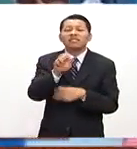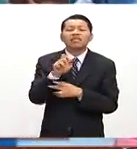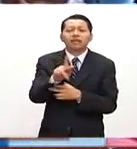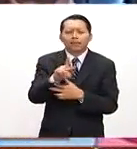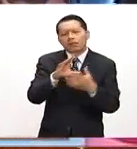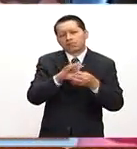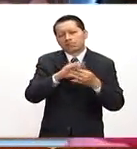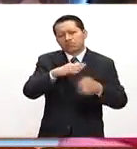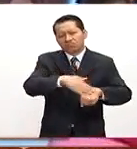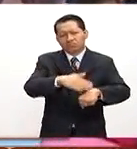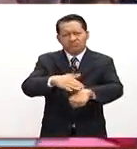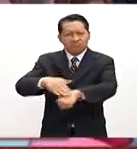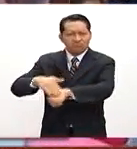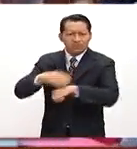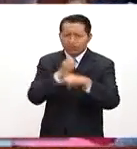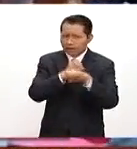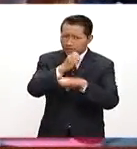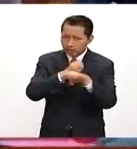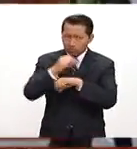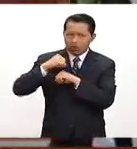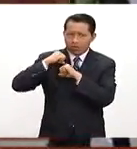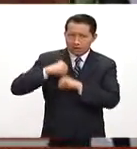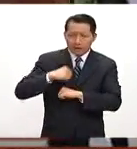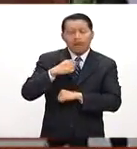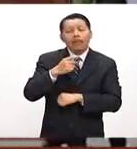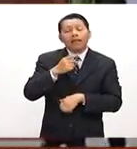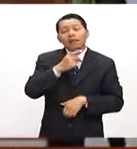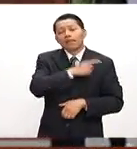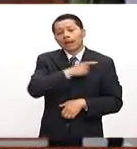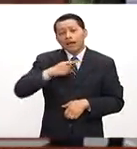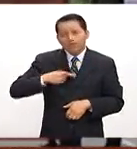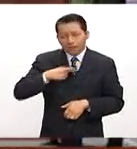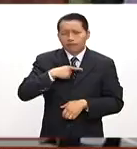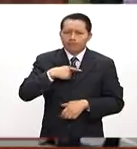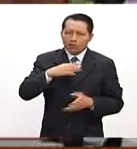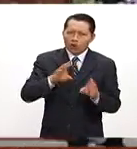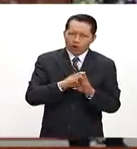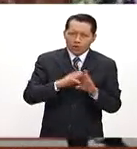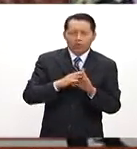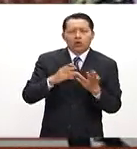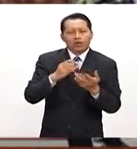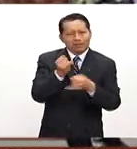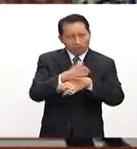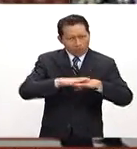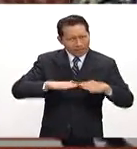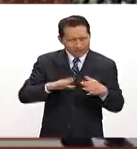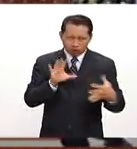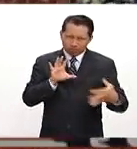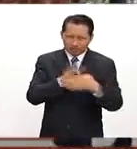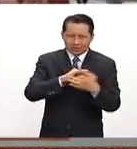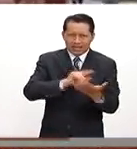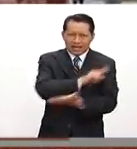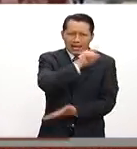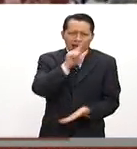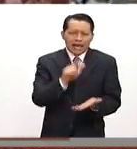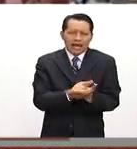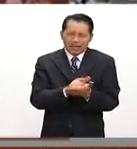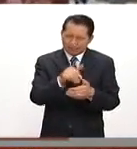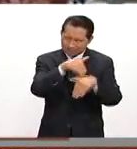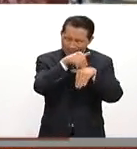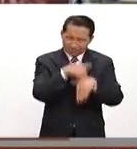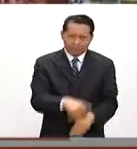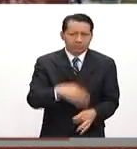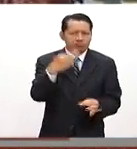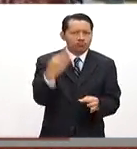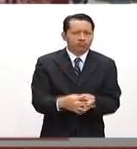las autoridades estatales a dar información respectiva que se apegue estrictamente a la ley, de lo contrario